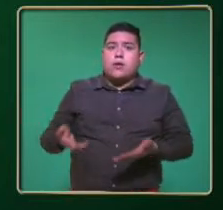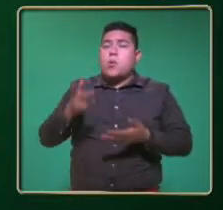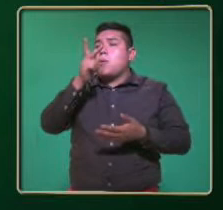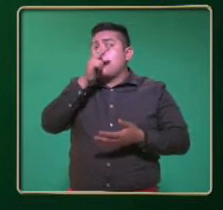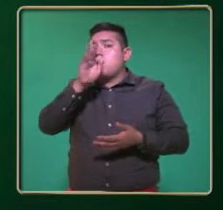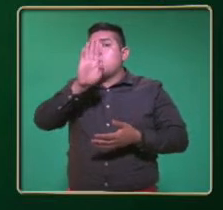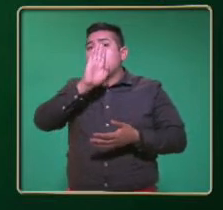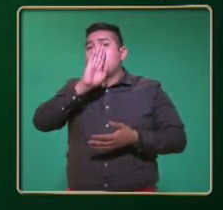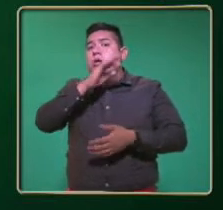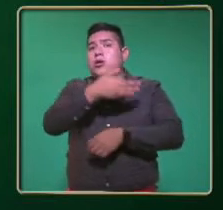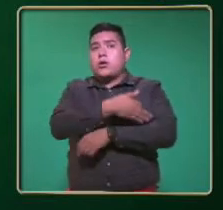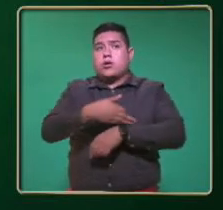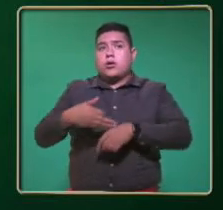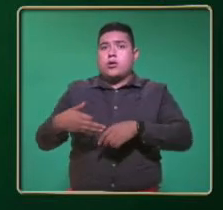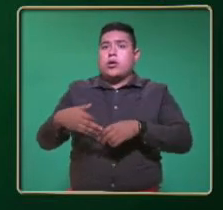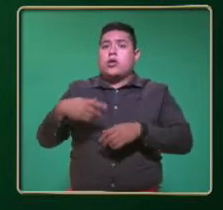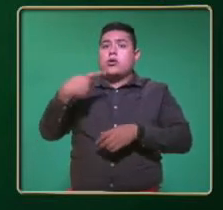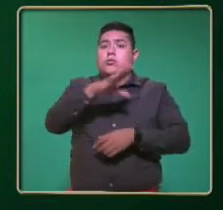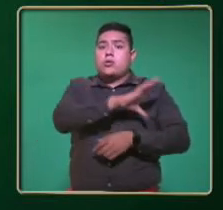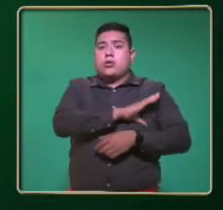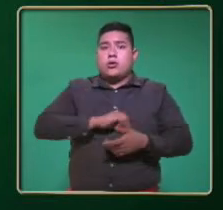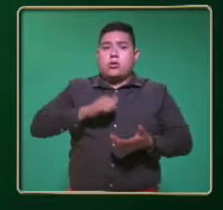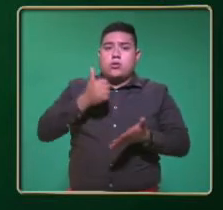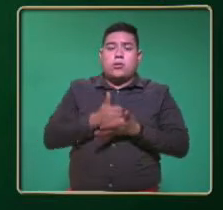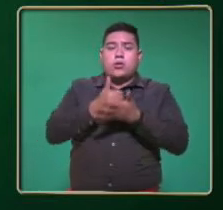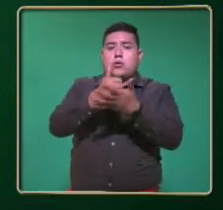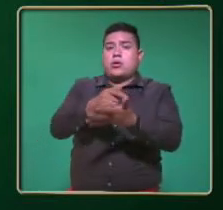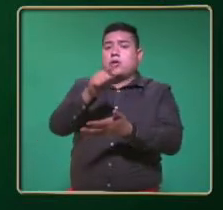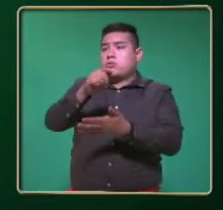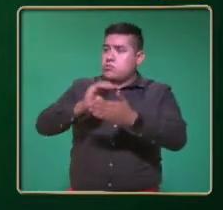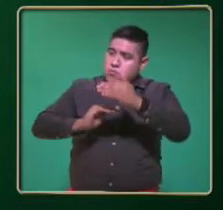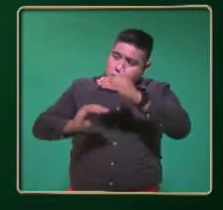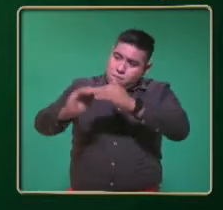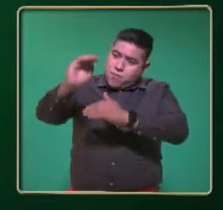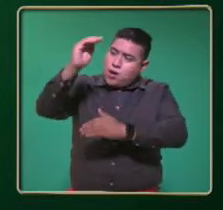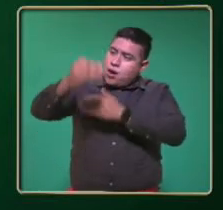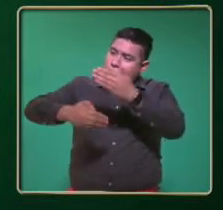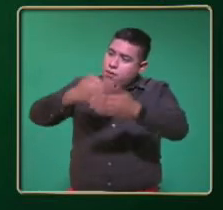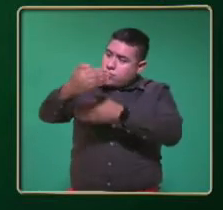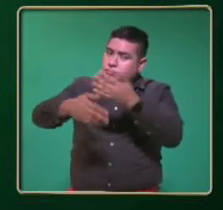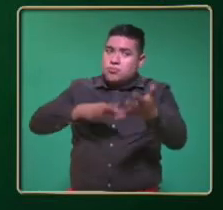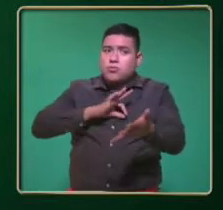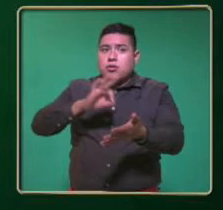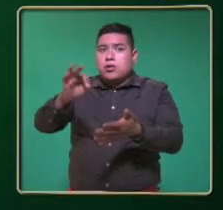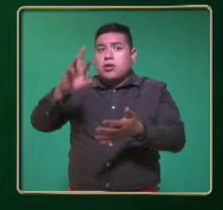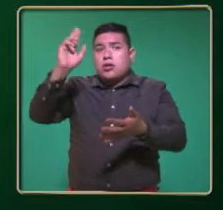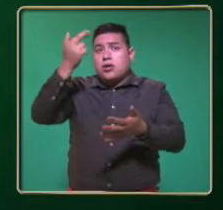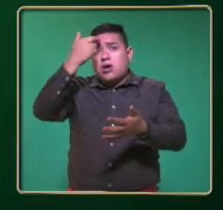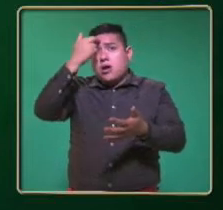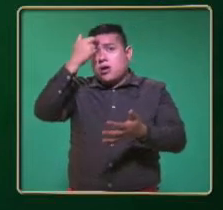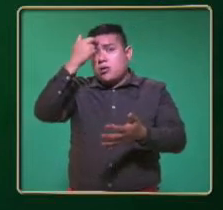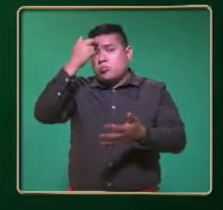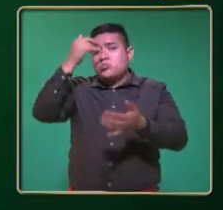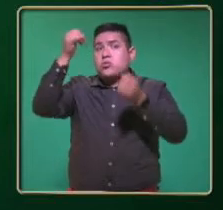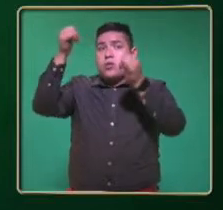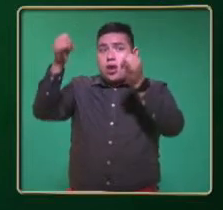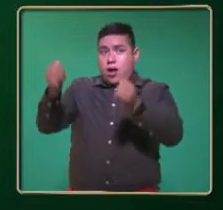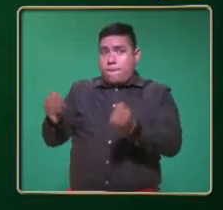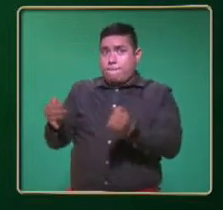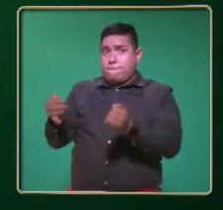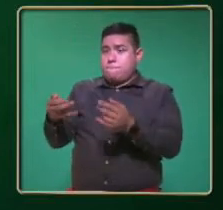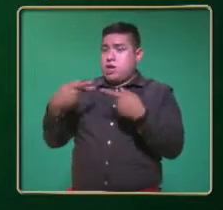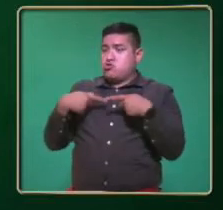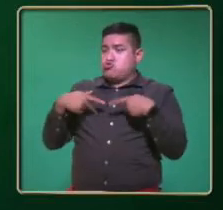en general van a apoyar a tu hijo a salir adelante de la mejor manera. Recordemos que es un individuo que tiene